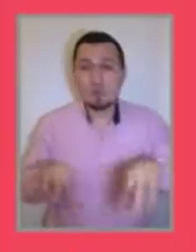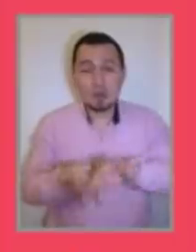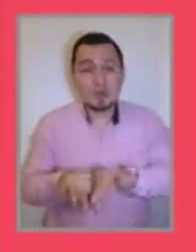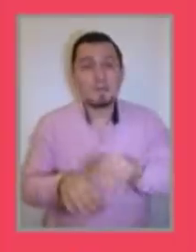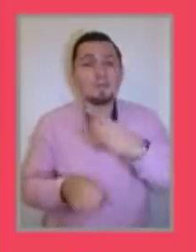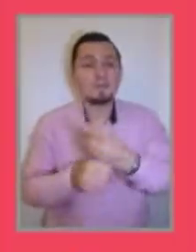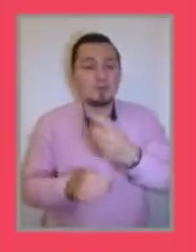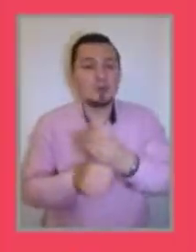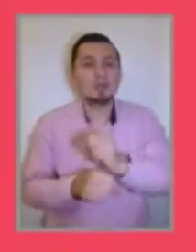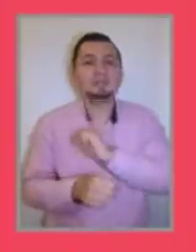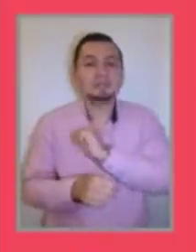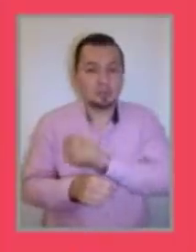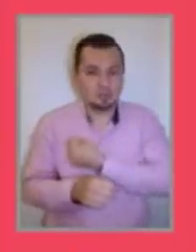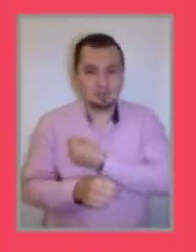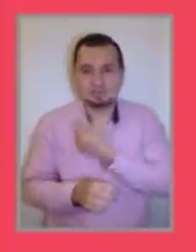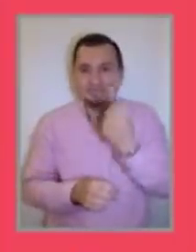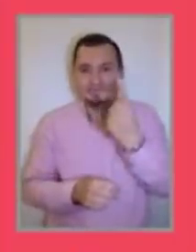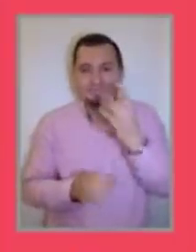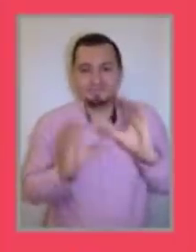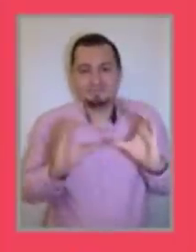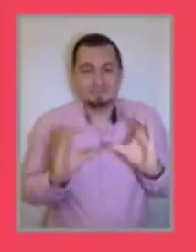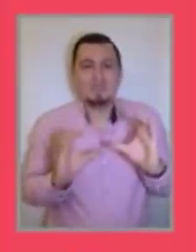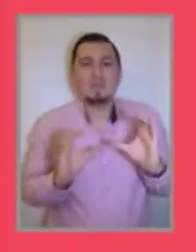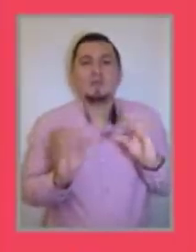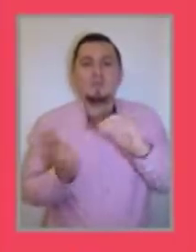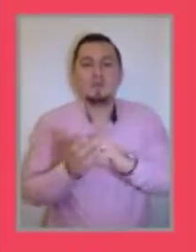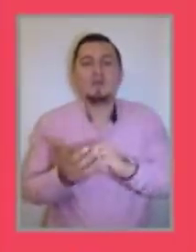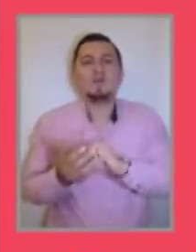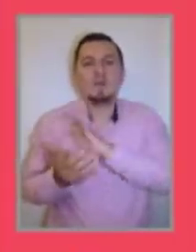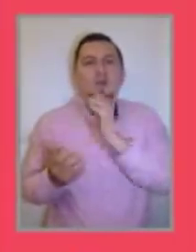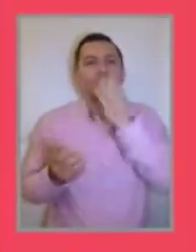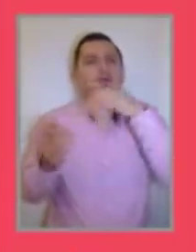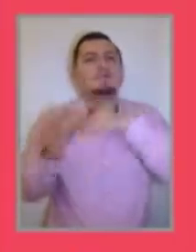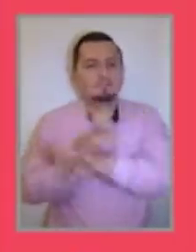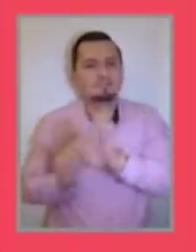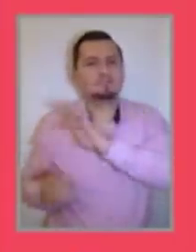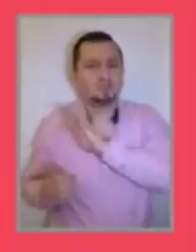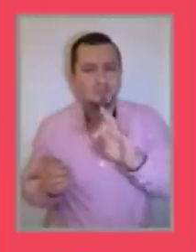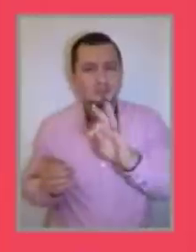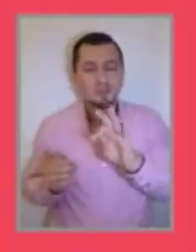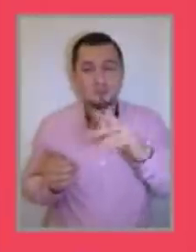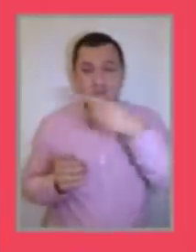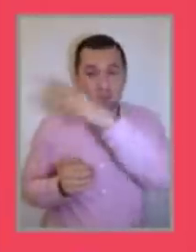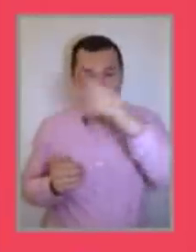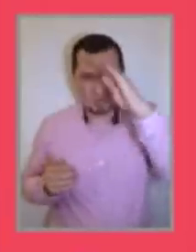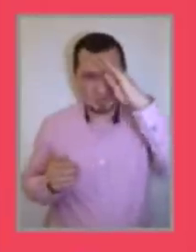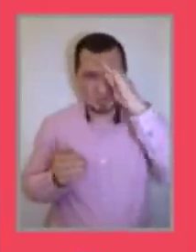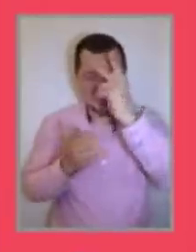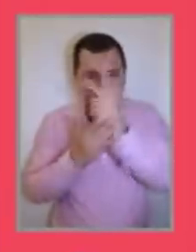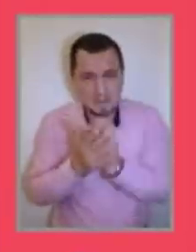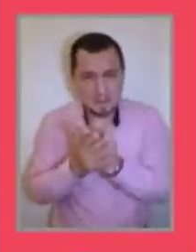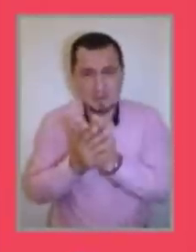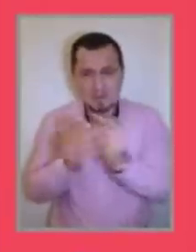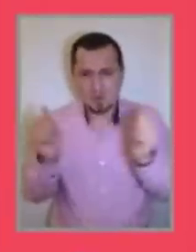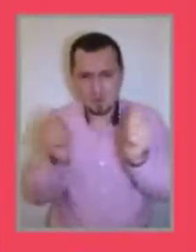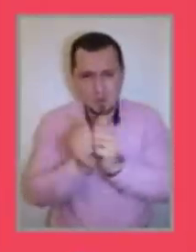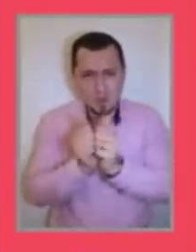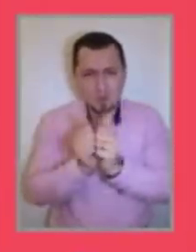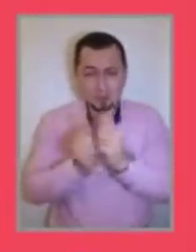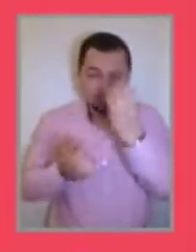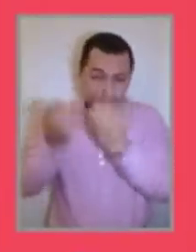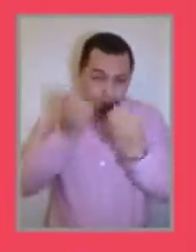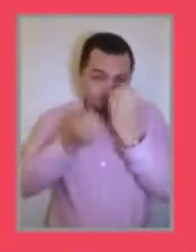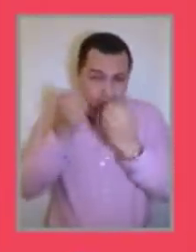generar condiciones para regresar gradualmente a la presencialidad. Los criterios los planteaba Bárbara con claridad. Estamos